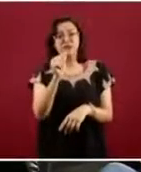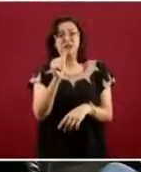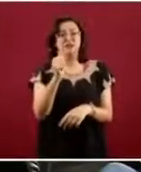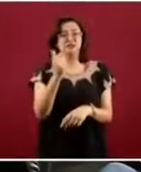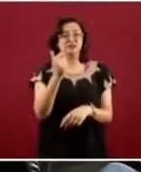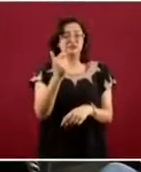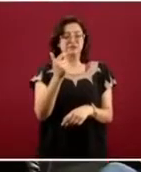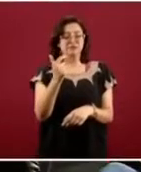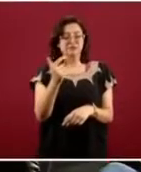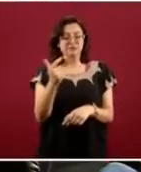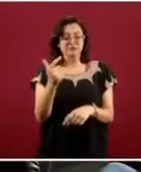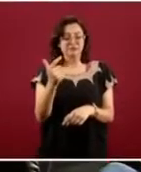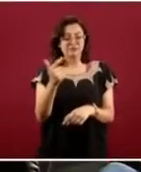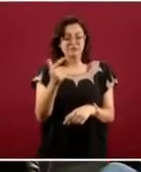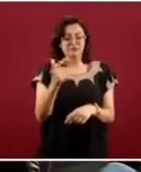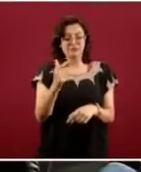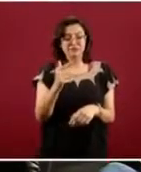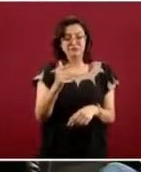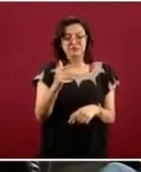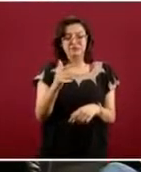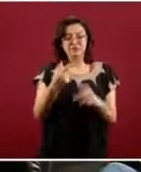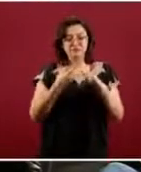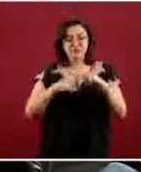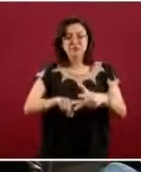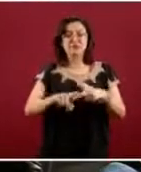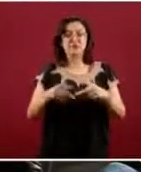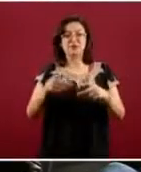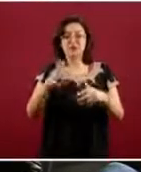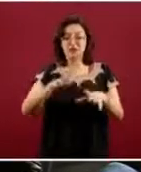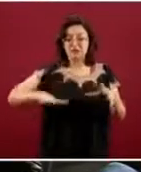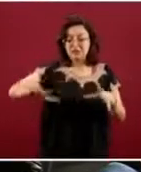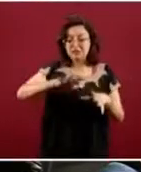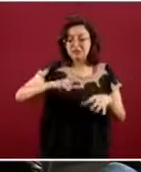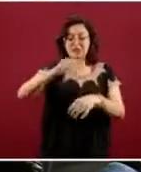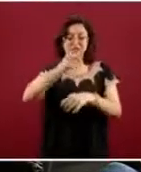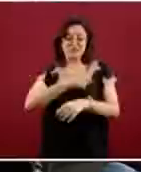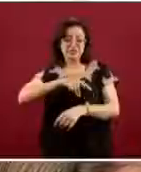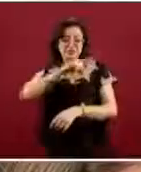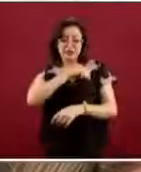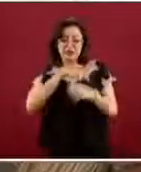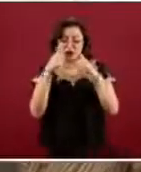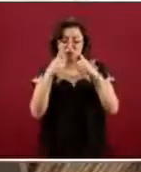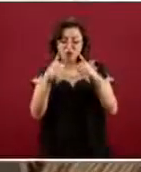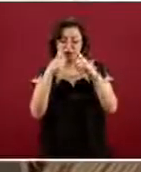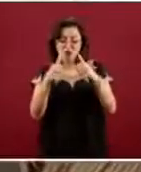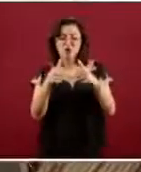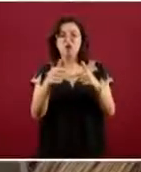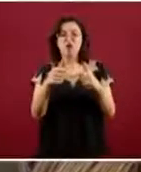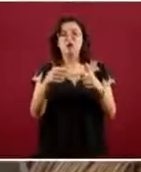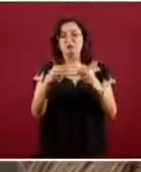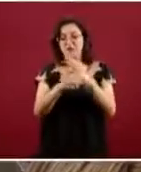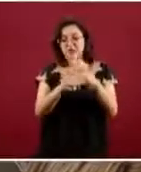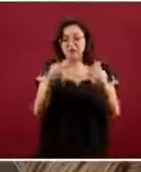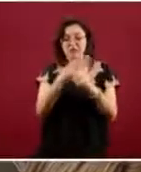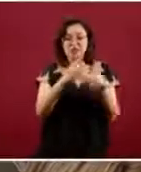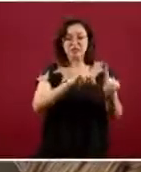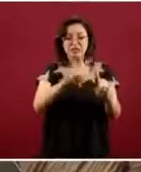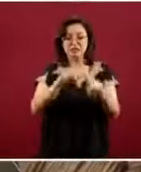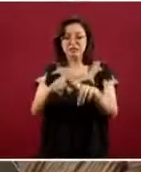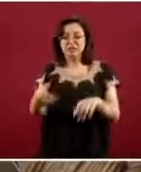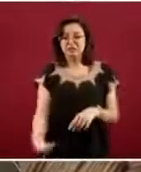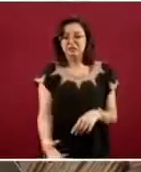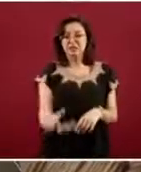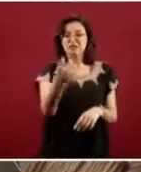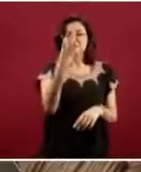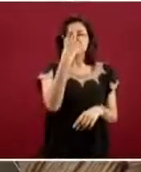tercera dimensión y entregarlos en donación, implementos necesarios para el sector salud, como caretas plásticas, o mangueras para respiradores